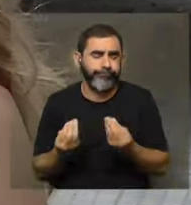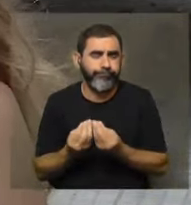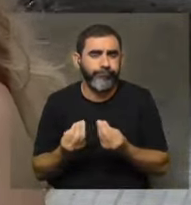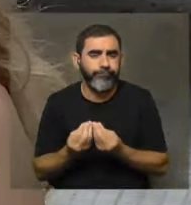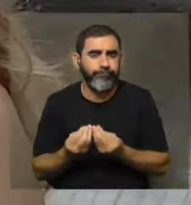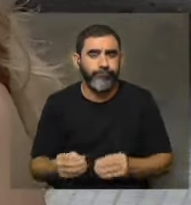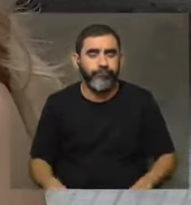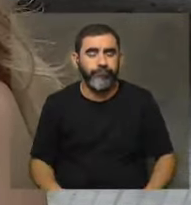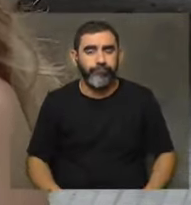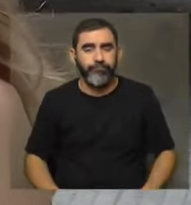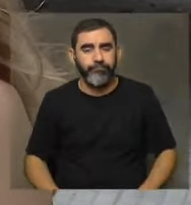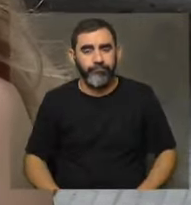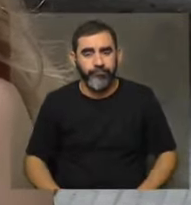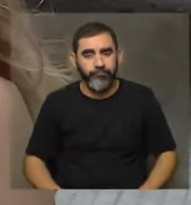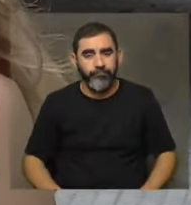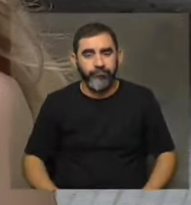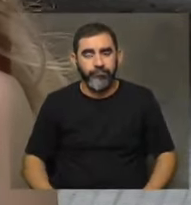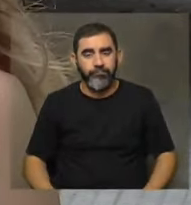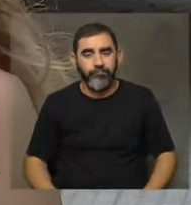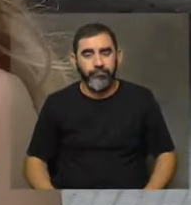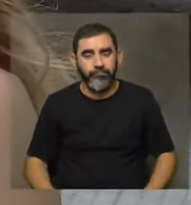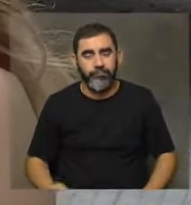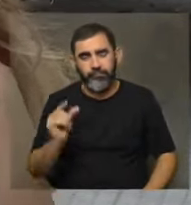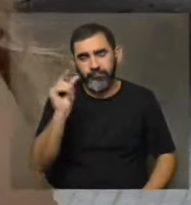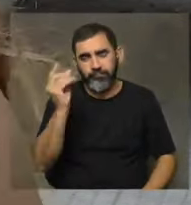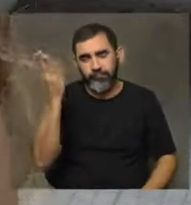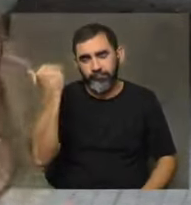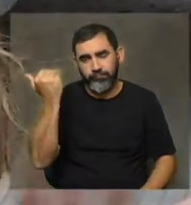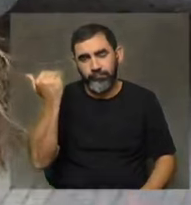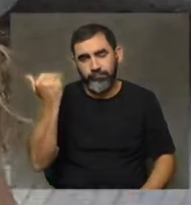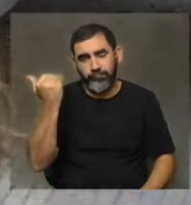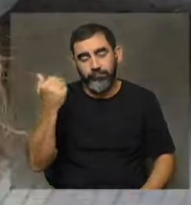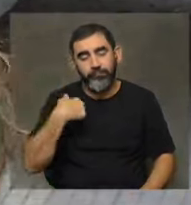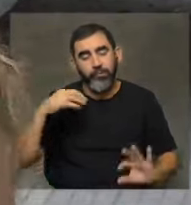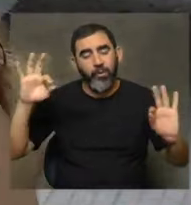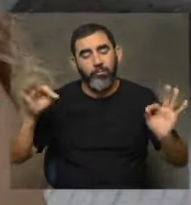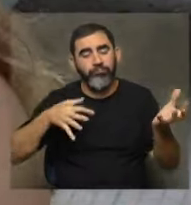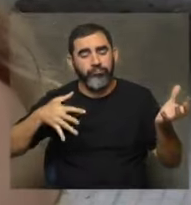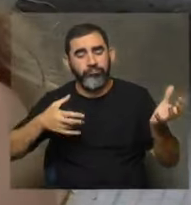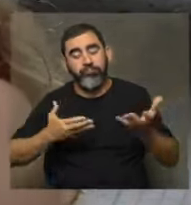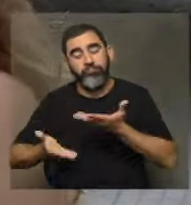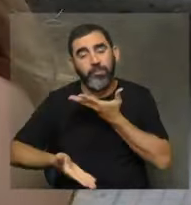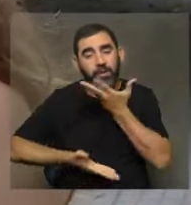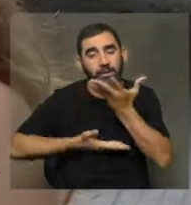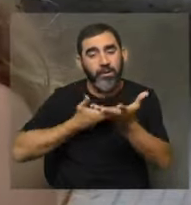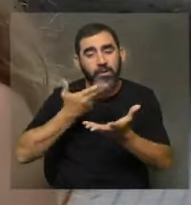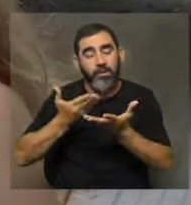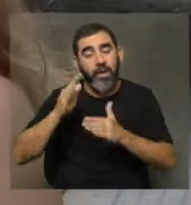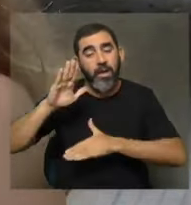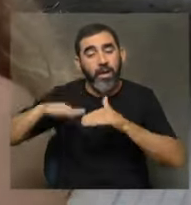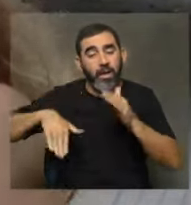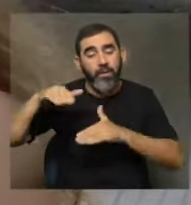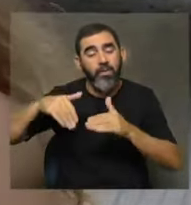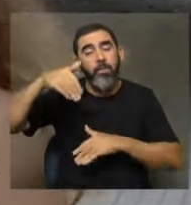no eh justamente hace poco tiempo estaba tocando la guitarra y cantando el el candombe el